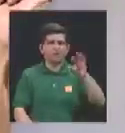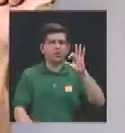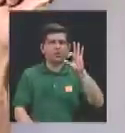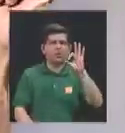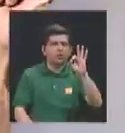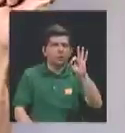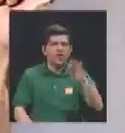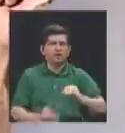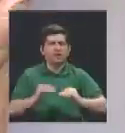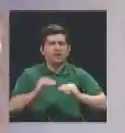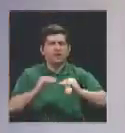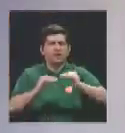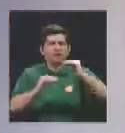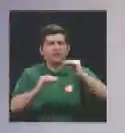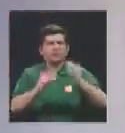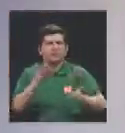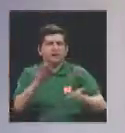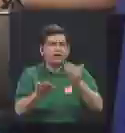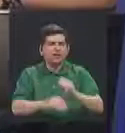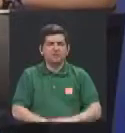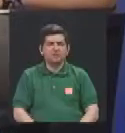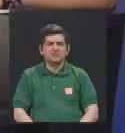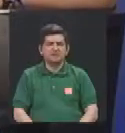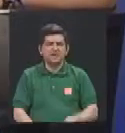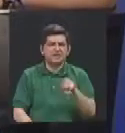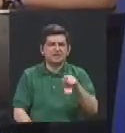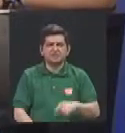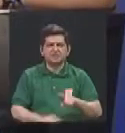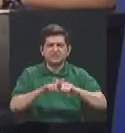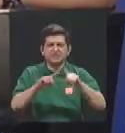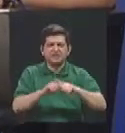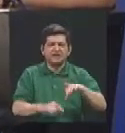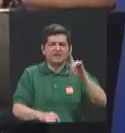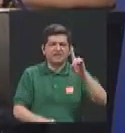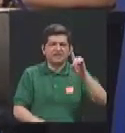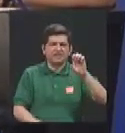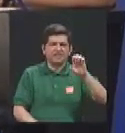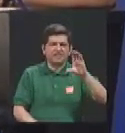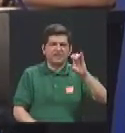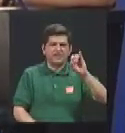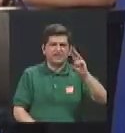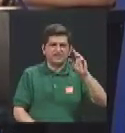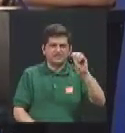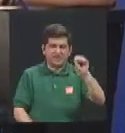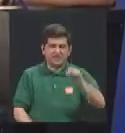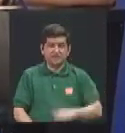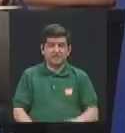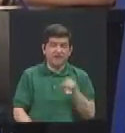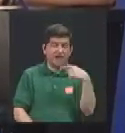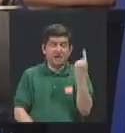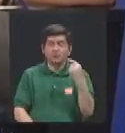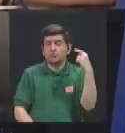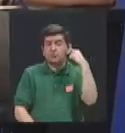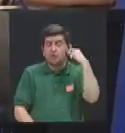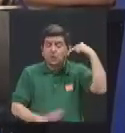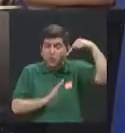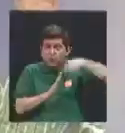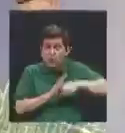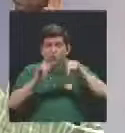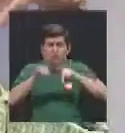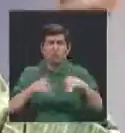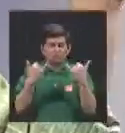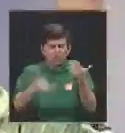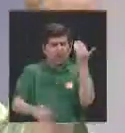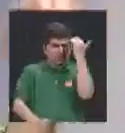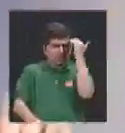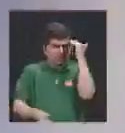cuchara. ¿Con una cuchara? Sí, metía entre los dientes, porque ya estaba sordo. Caramba. Es decir, el oído